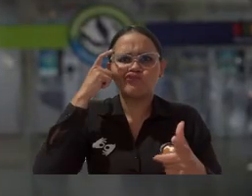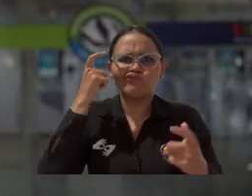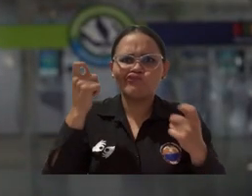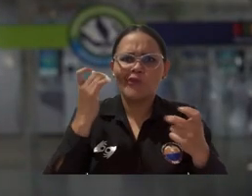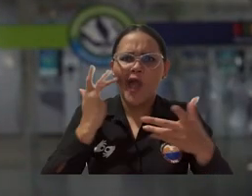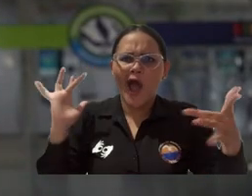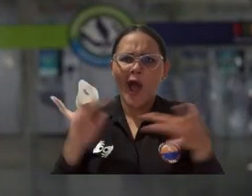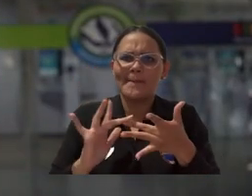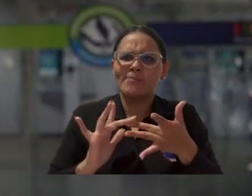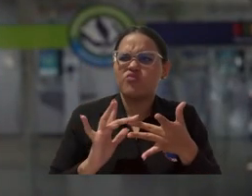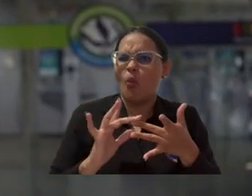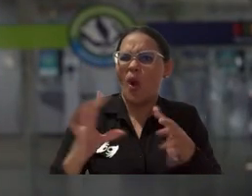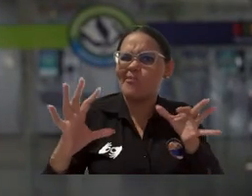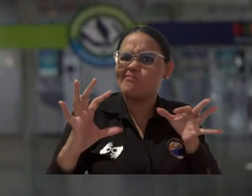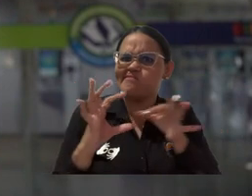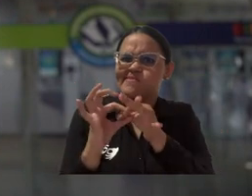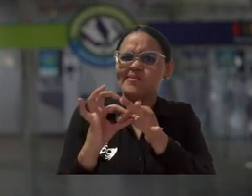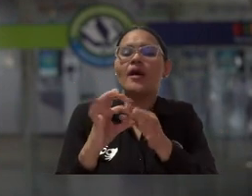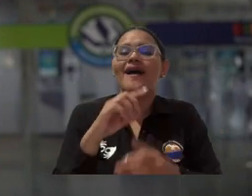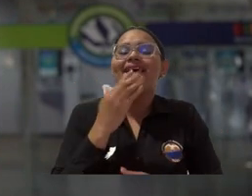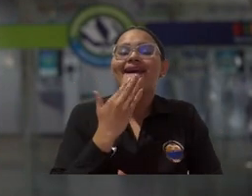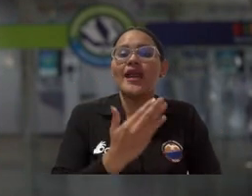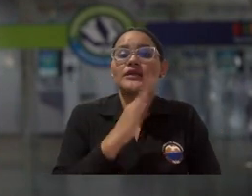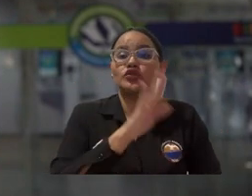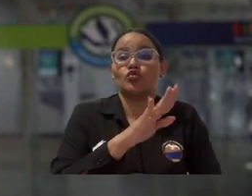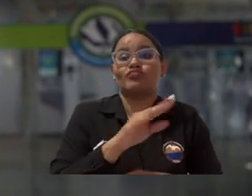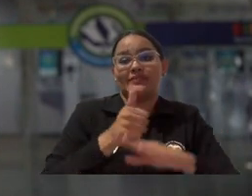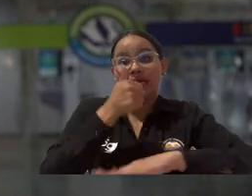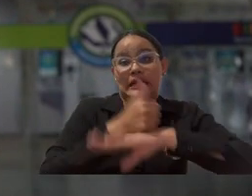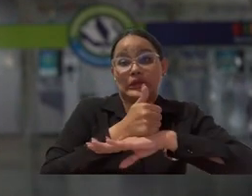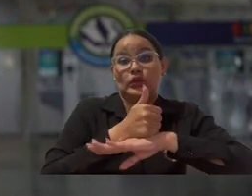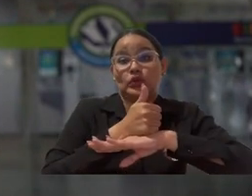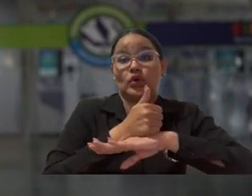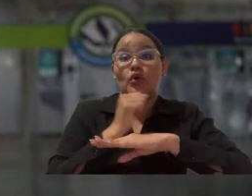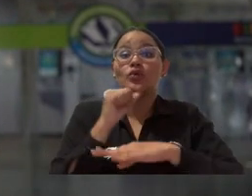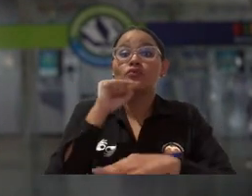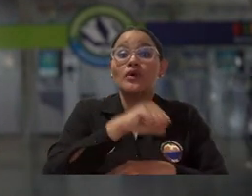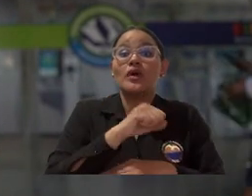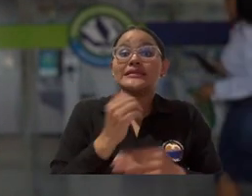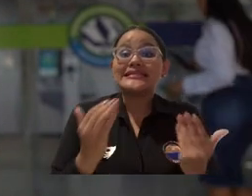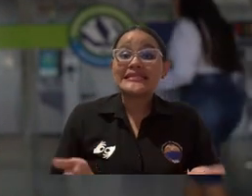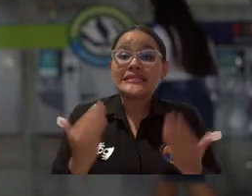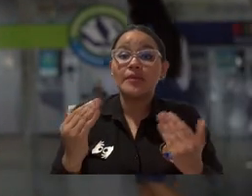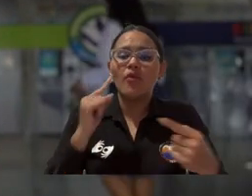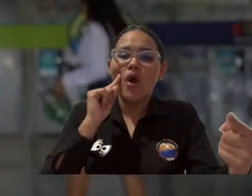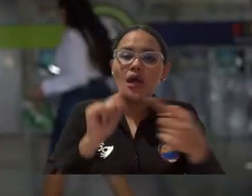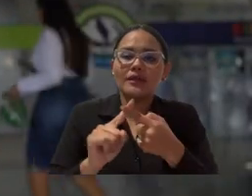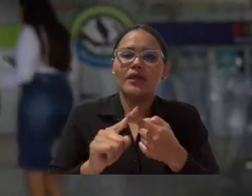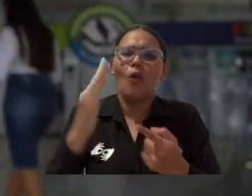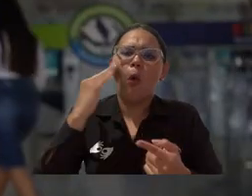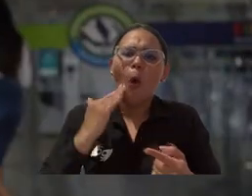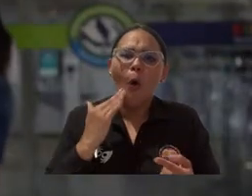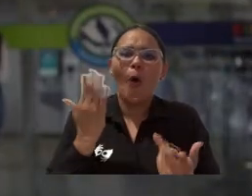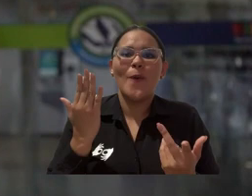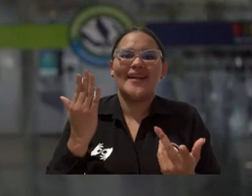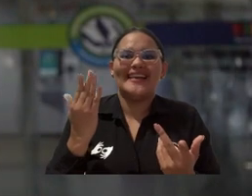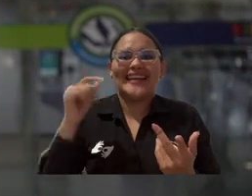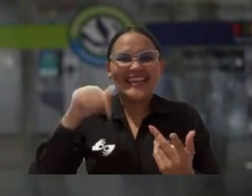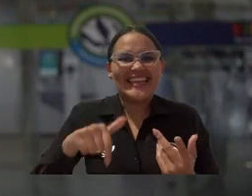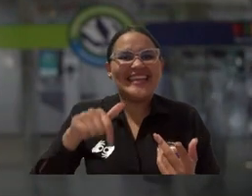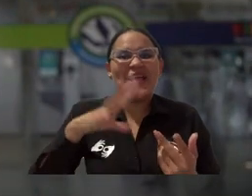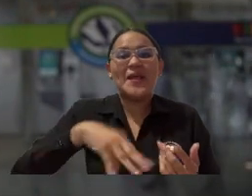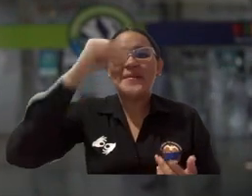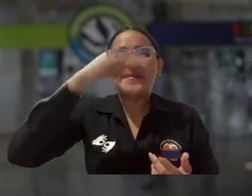encuentran aliados estratégicos como la Universidad del Magdalena a través de nuestro rector Pablo Vera, es posible hacer realidad los sueños de